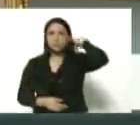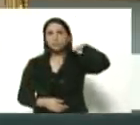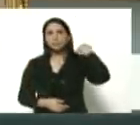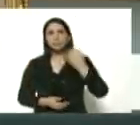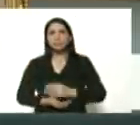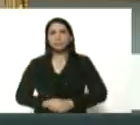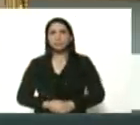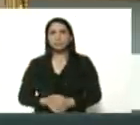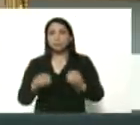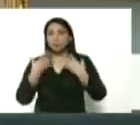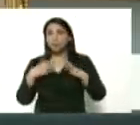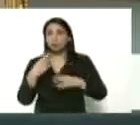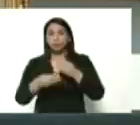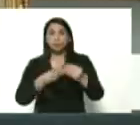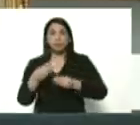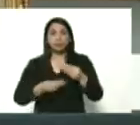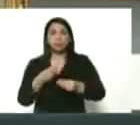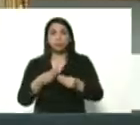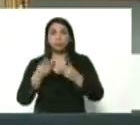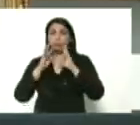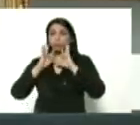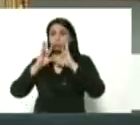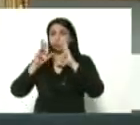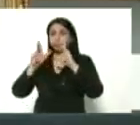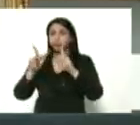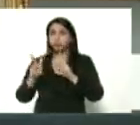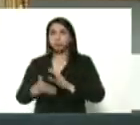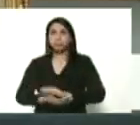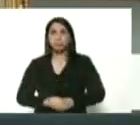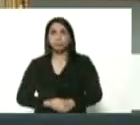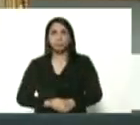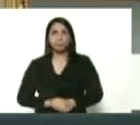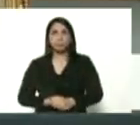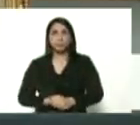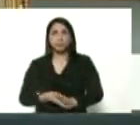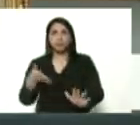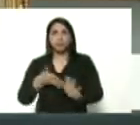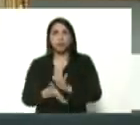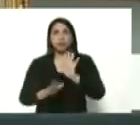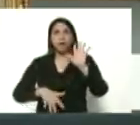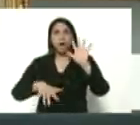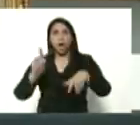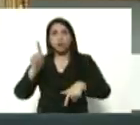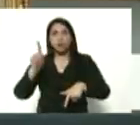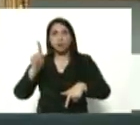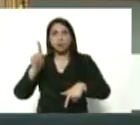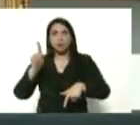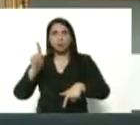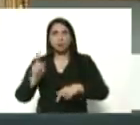Y bueno, se estableció un parte de los 11